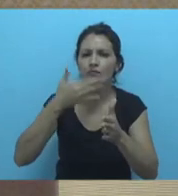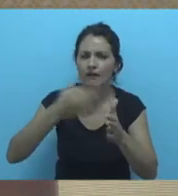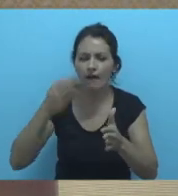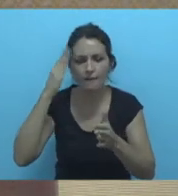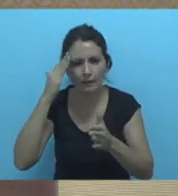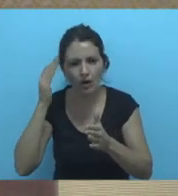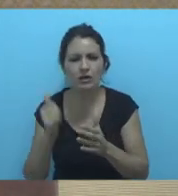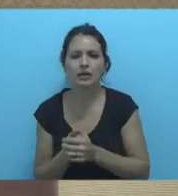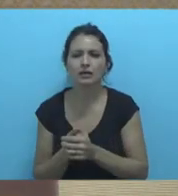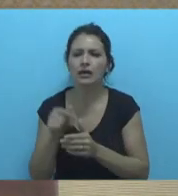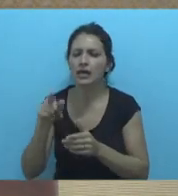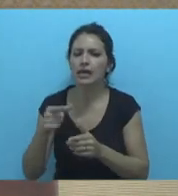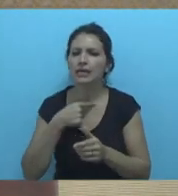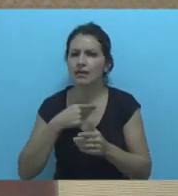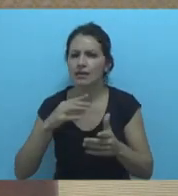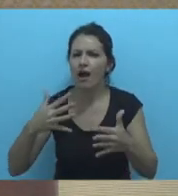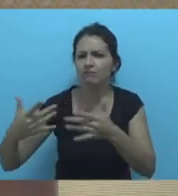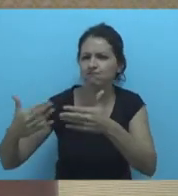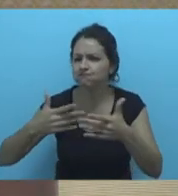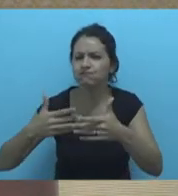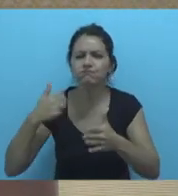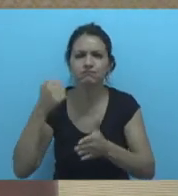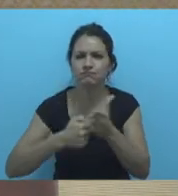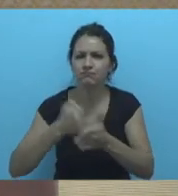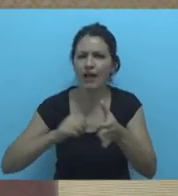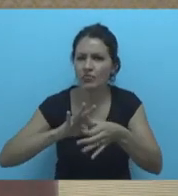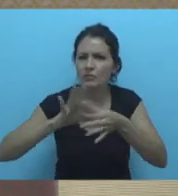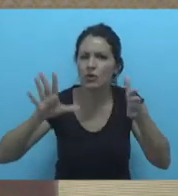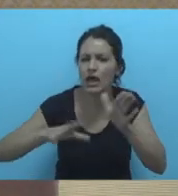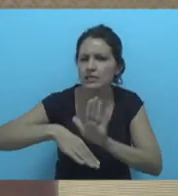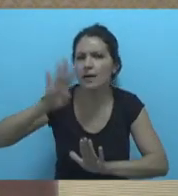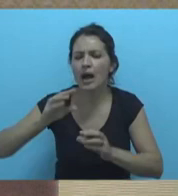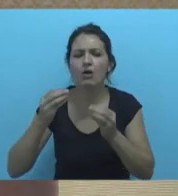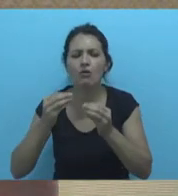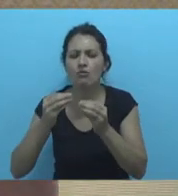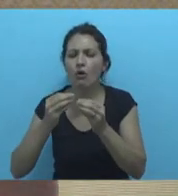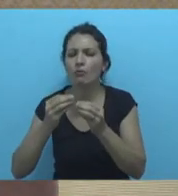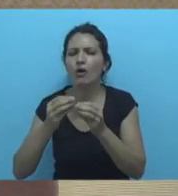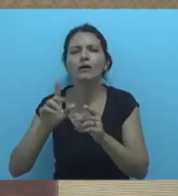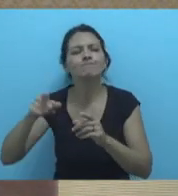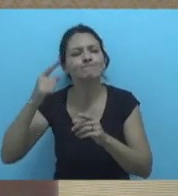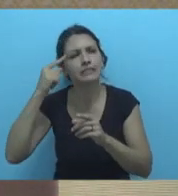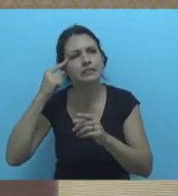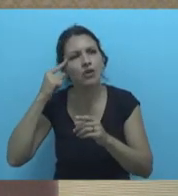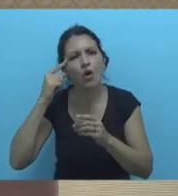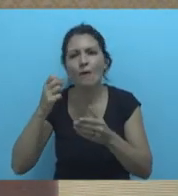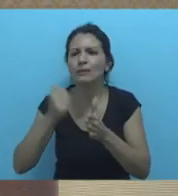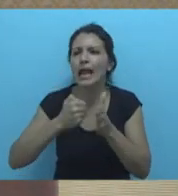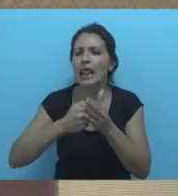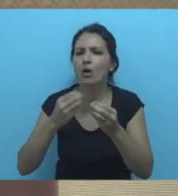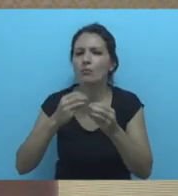padres desaparecidos, pelear por la revolución, pelear por una mayor democracia, era a partir del periodismo, y por eso, como bien decía